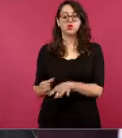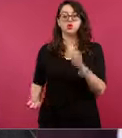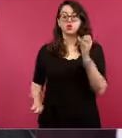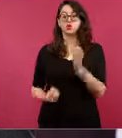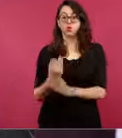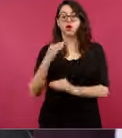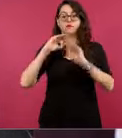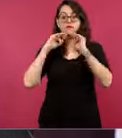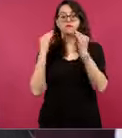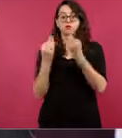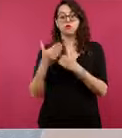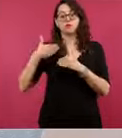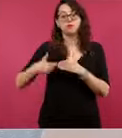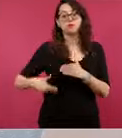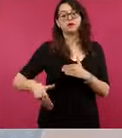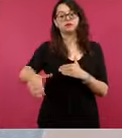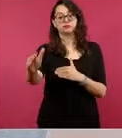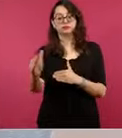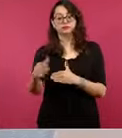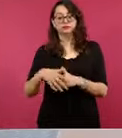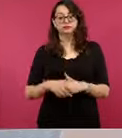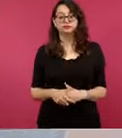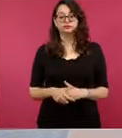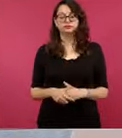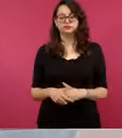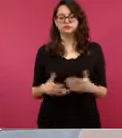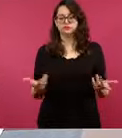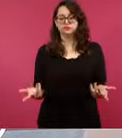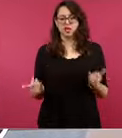país, que no iba a ser más de lo mismo,